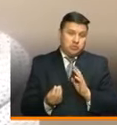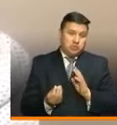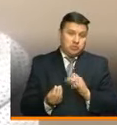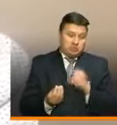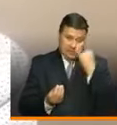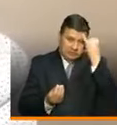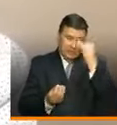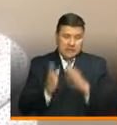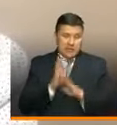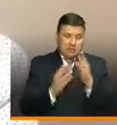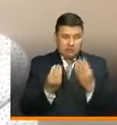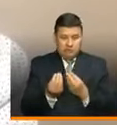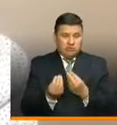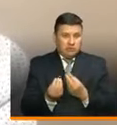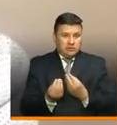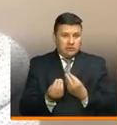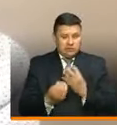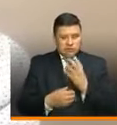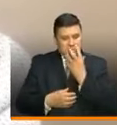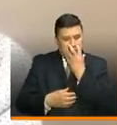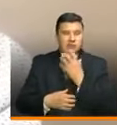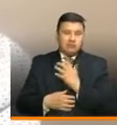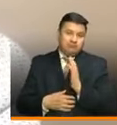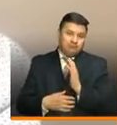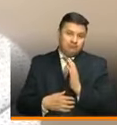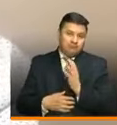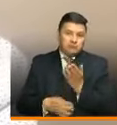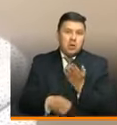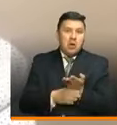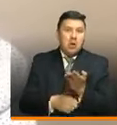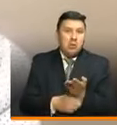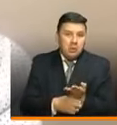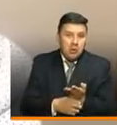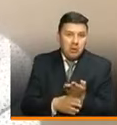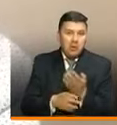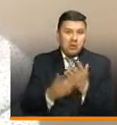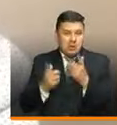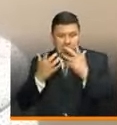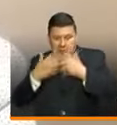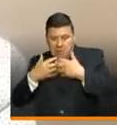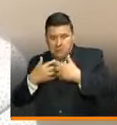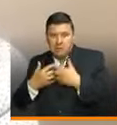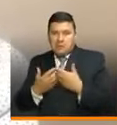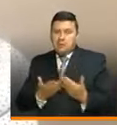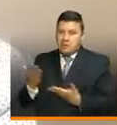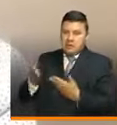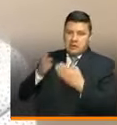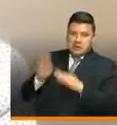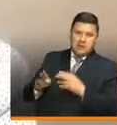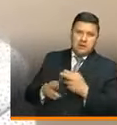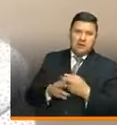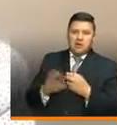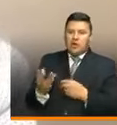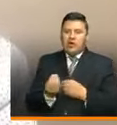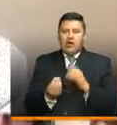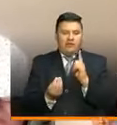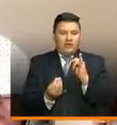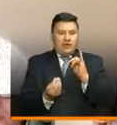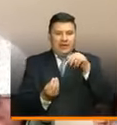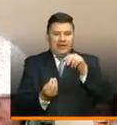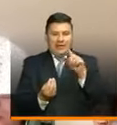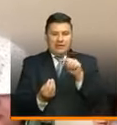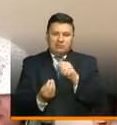hizo el desarrollo de esta máscara y quien está proponiendo, digamos, producirla, y le doy la palabra al representante del Grupo Fénix para que